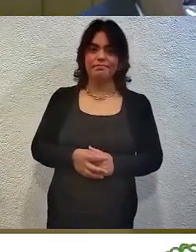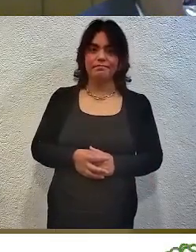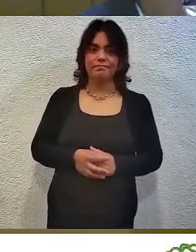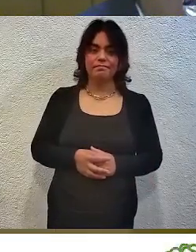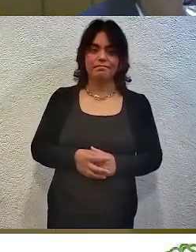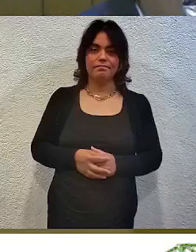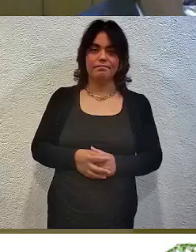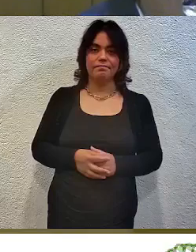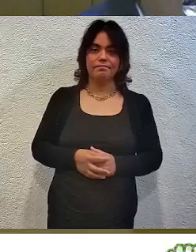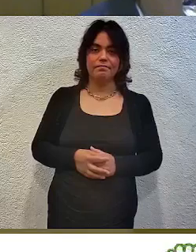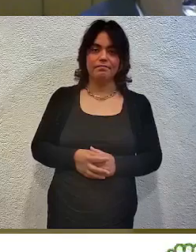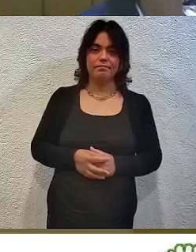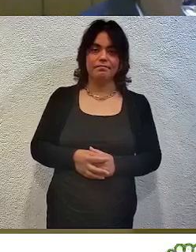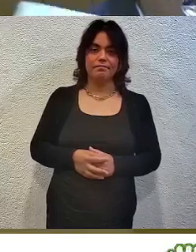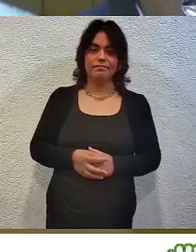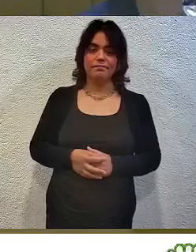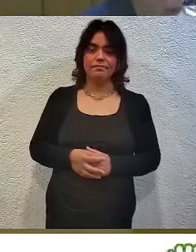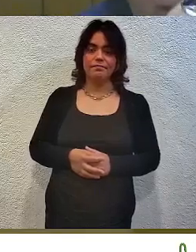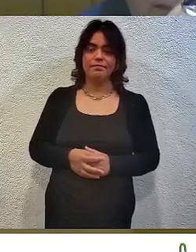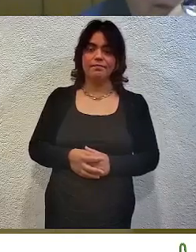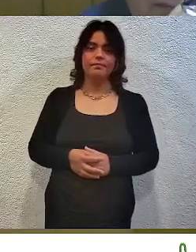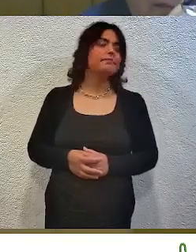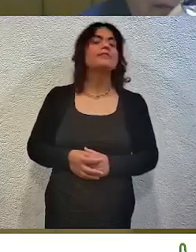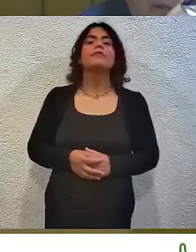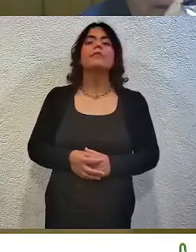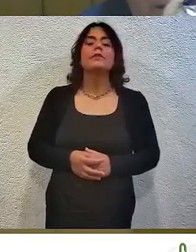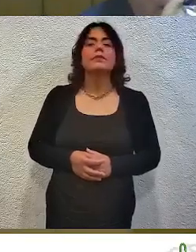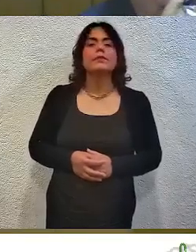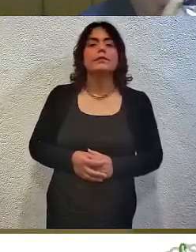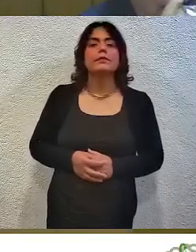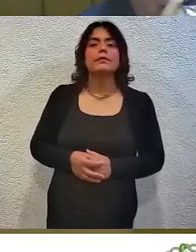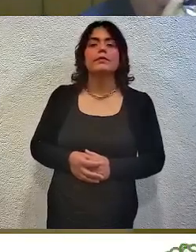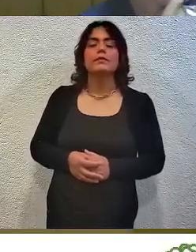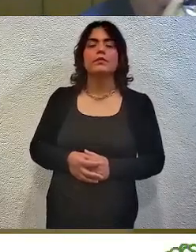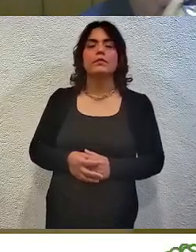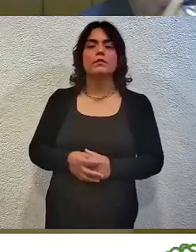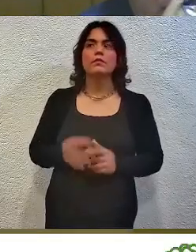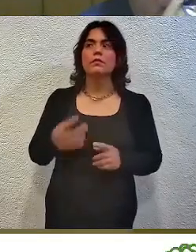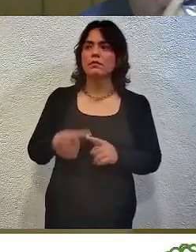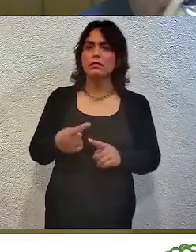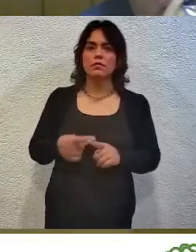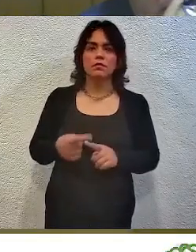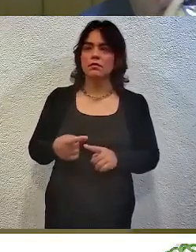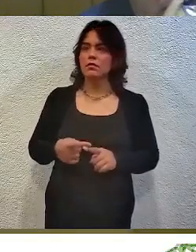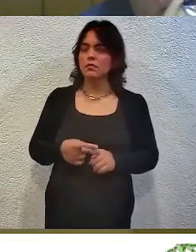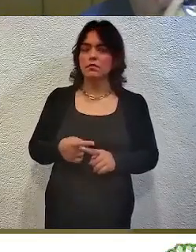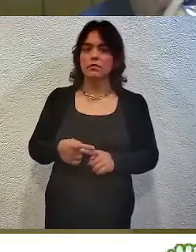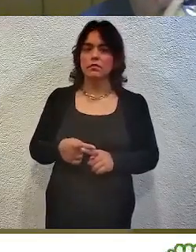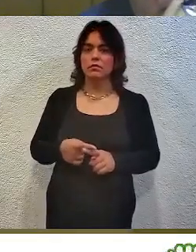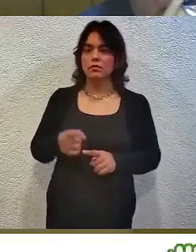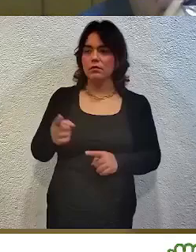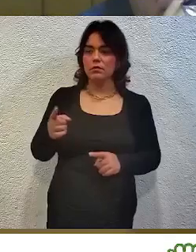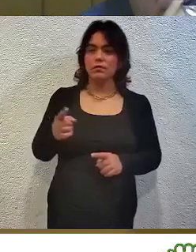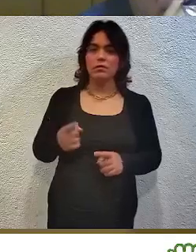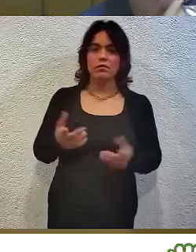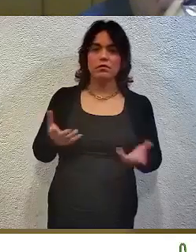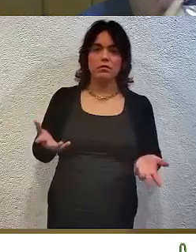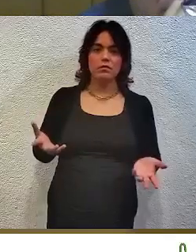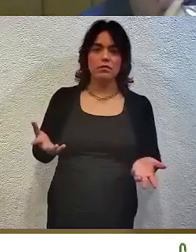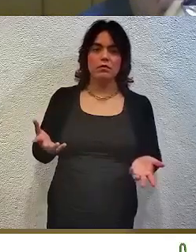Y bueno, me parece que no hay alguien que haga énfasis sobre